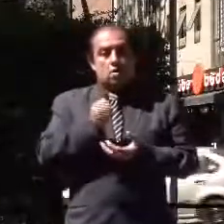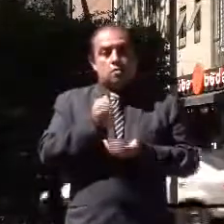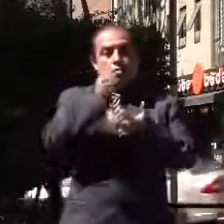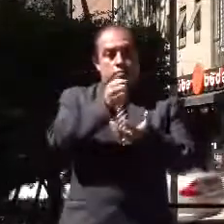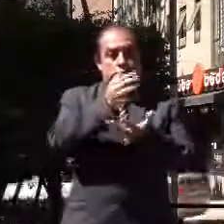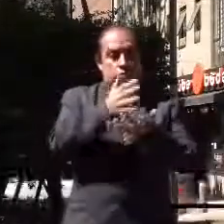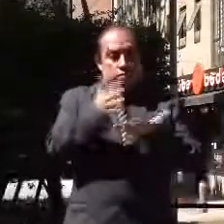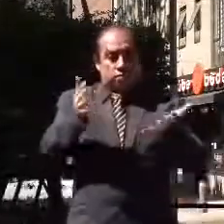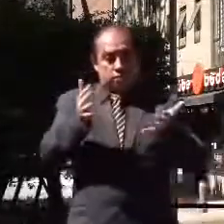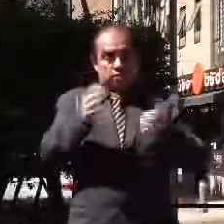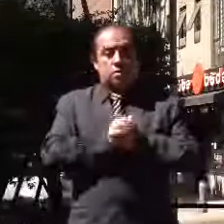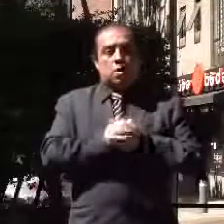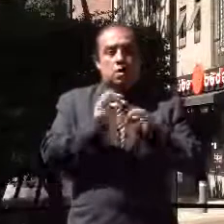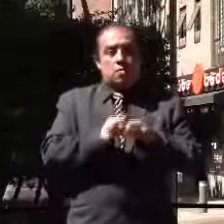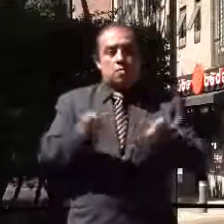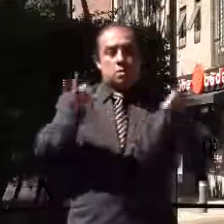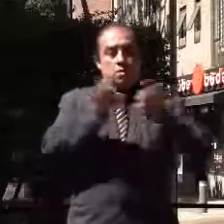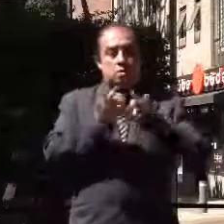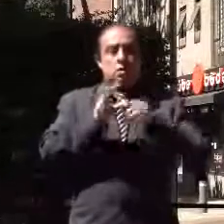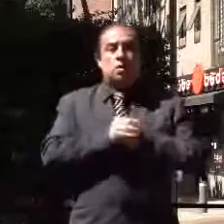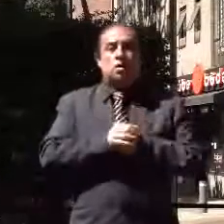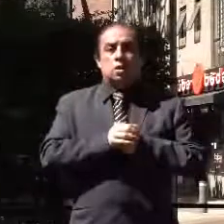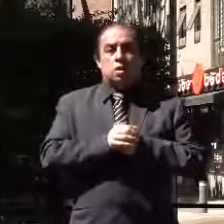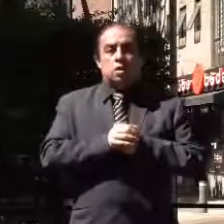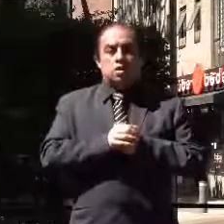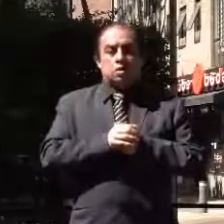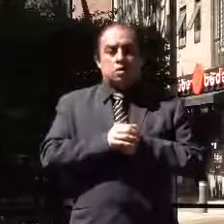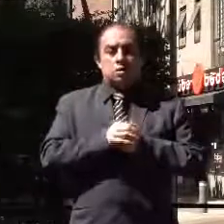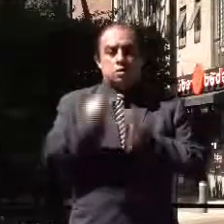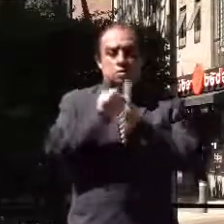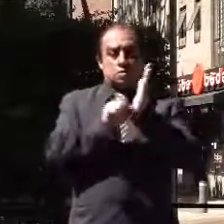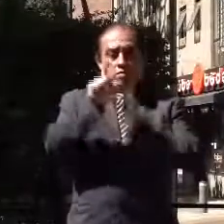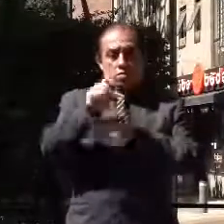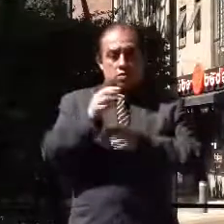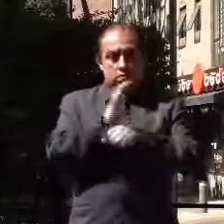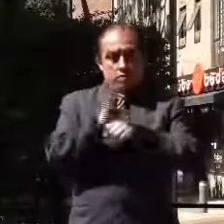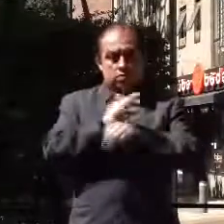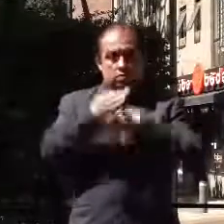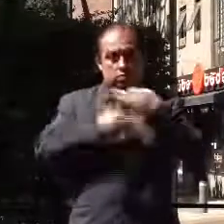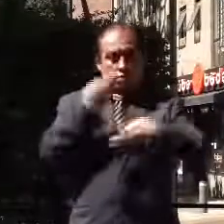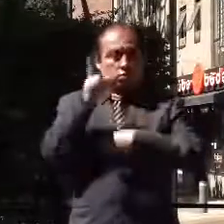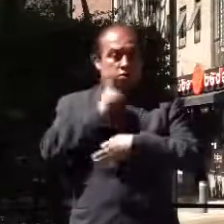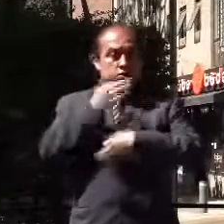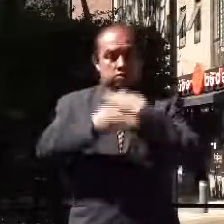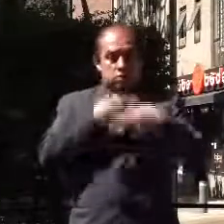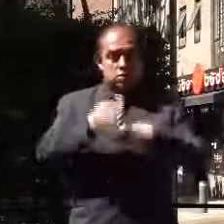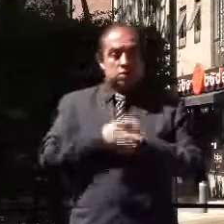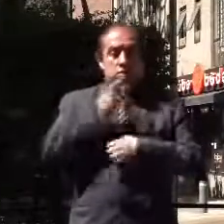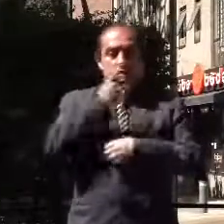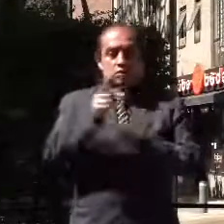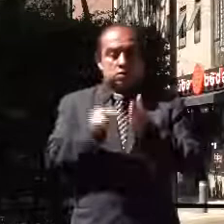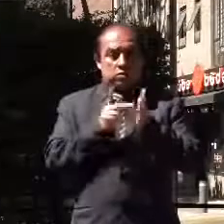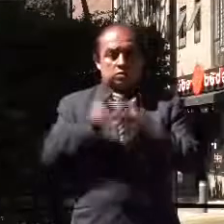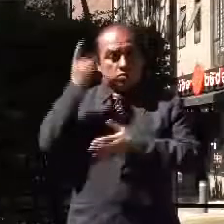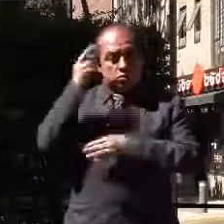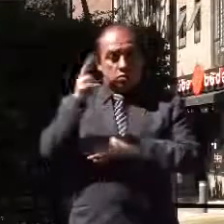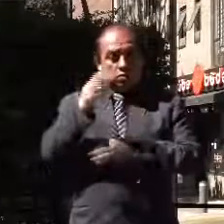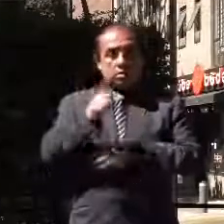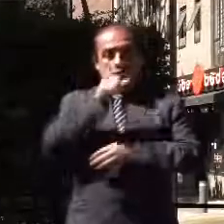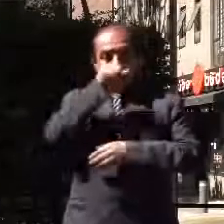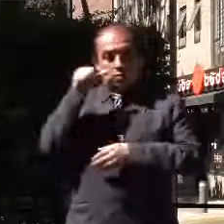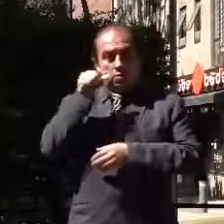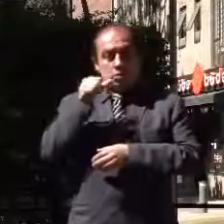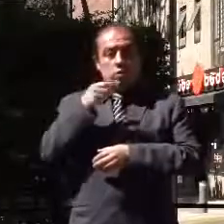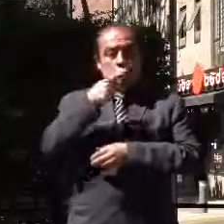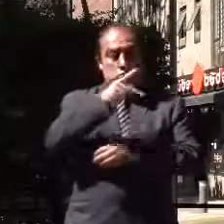importante al sistema de aguas en beneficio de todas y de todos. Y decirle, doctora, una vez más, que con Benito Juárez